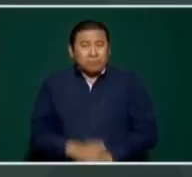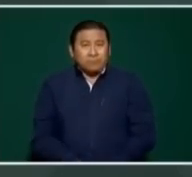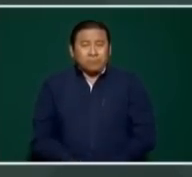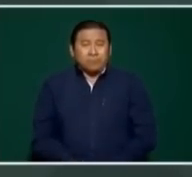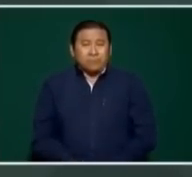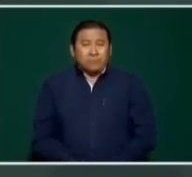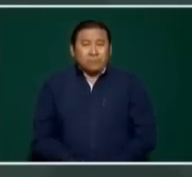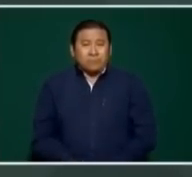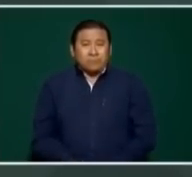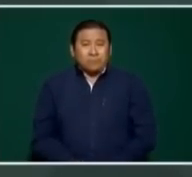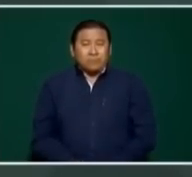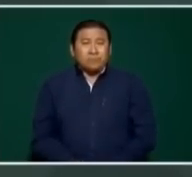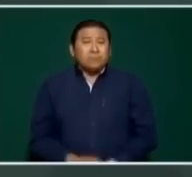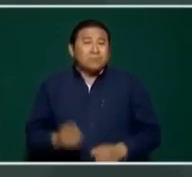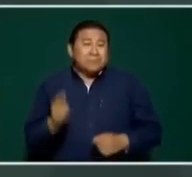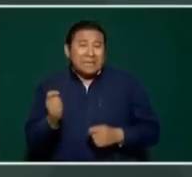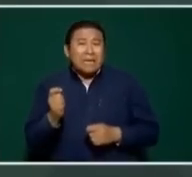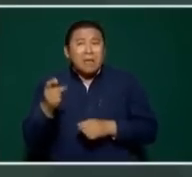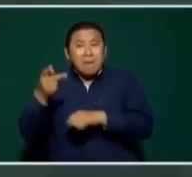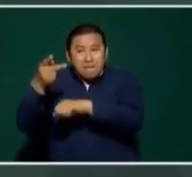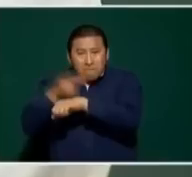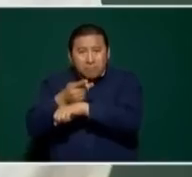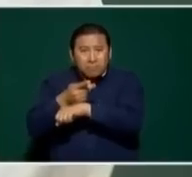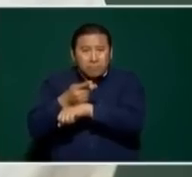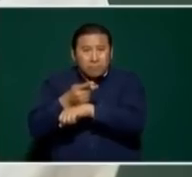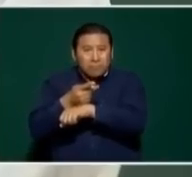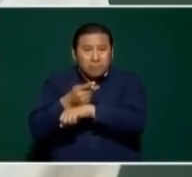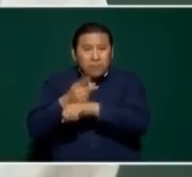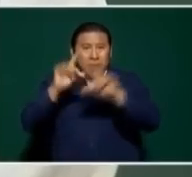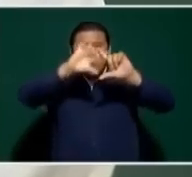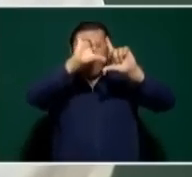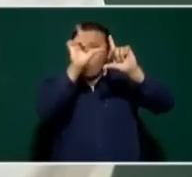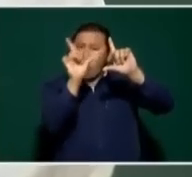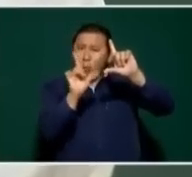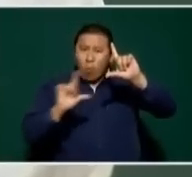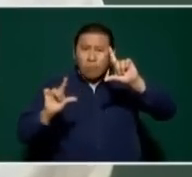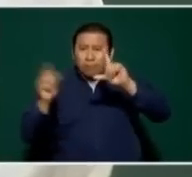de lo que sucede en todo el país